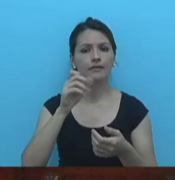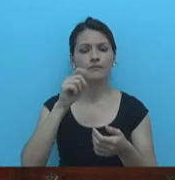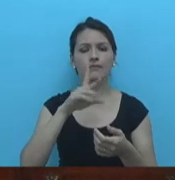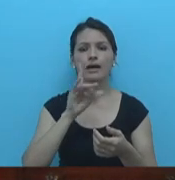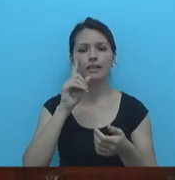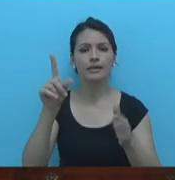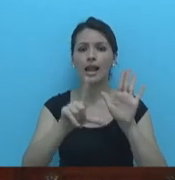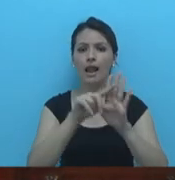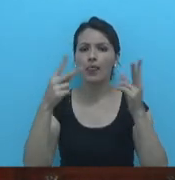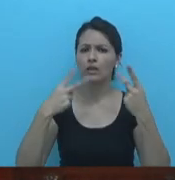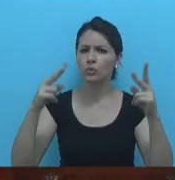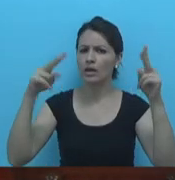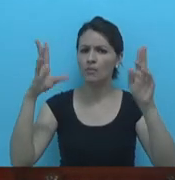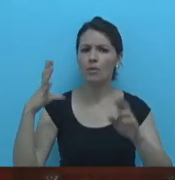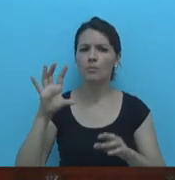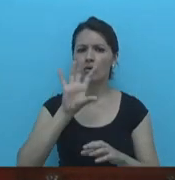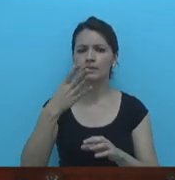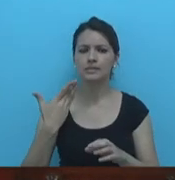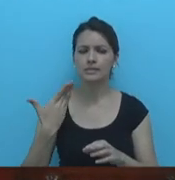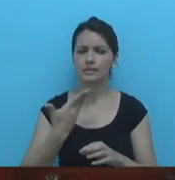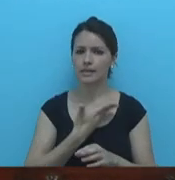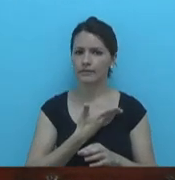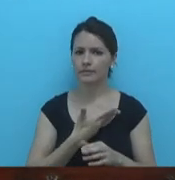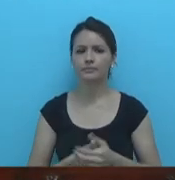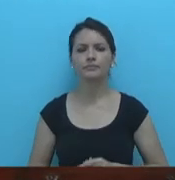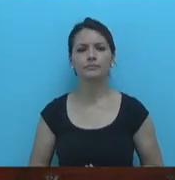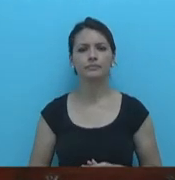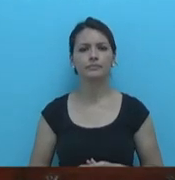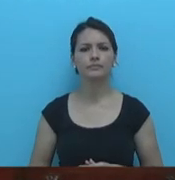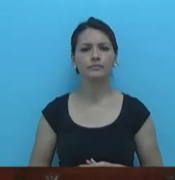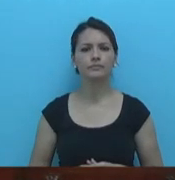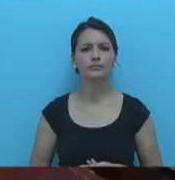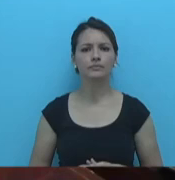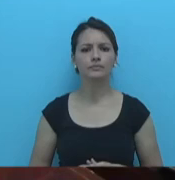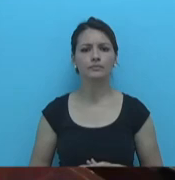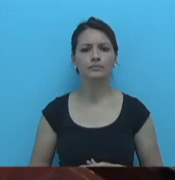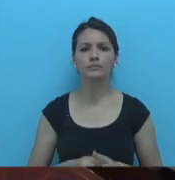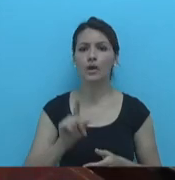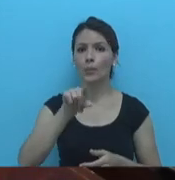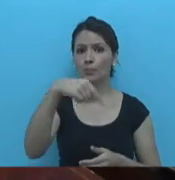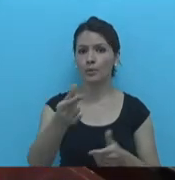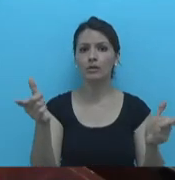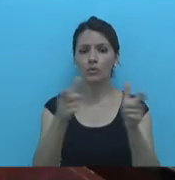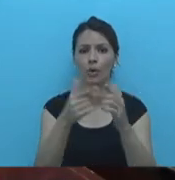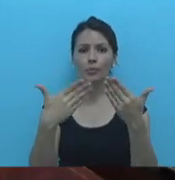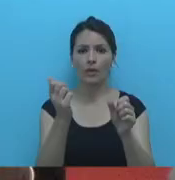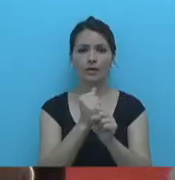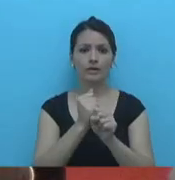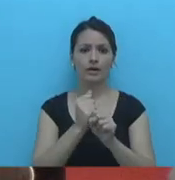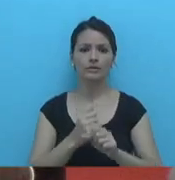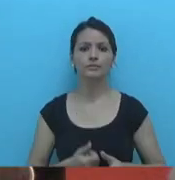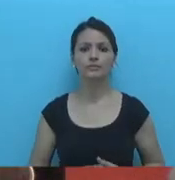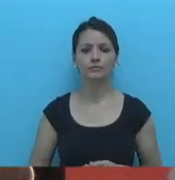la provincia. Sin dictamen de comisión. Diputada Tejeda, tiene uso de la palabra. Señor presidente, para solicitar preferencia para una sesión y tratamiento